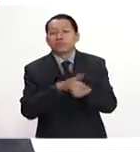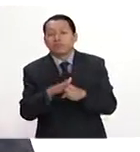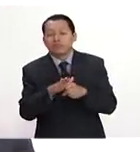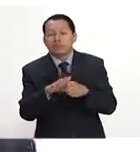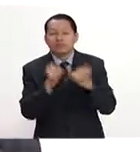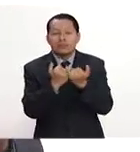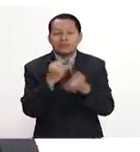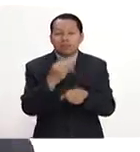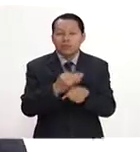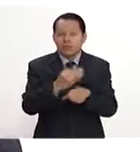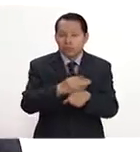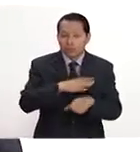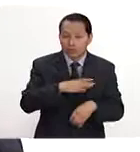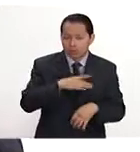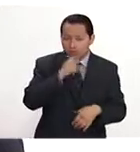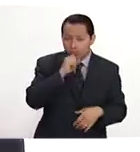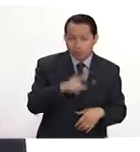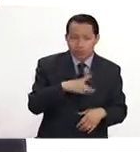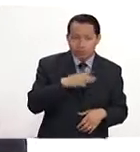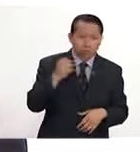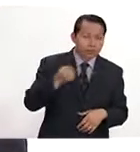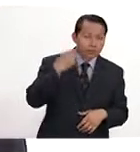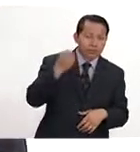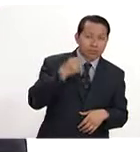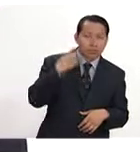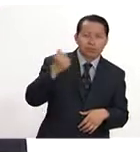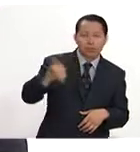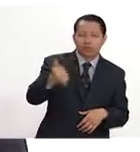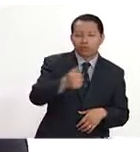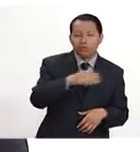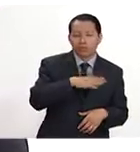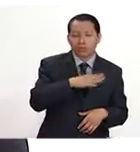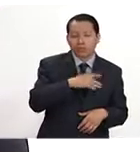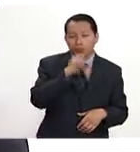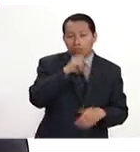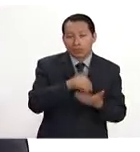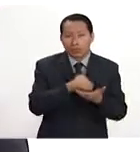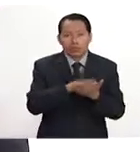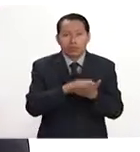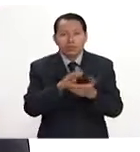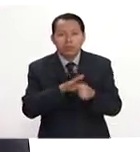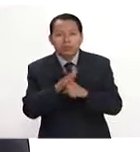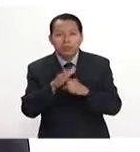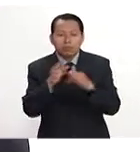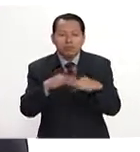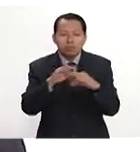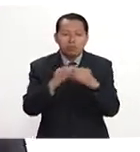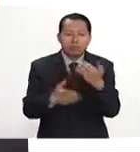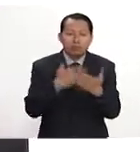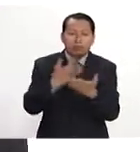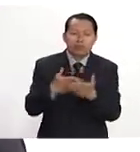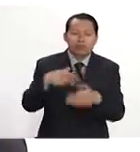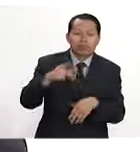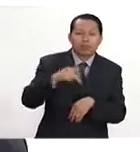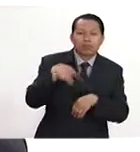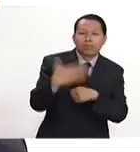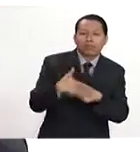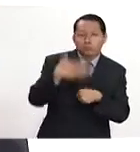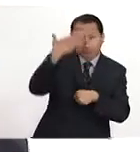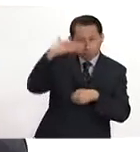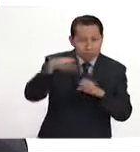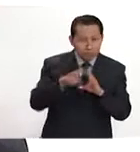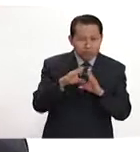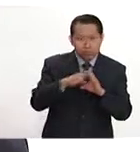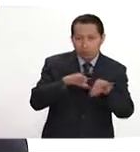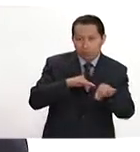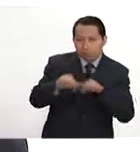Ahorita todavía nos quedamos con los discursos de cada uno de los miembros, con los documentos de sus prioridades, pero cuando sepamos cómo se llevó a cabo